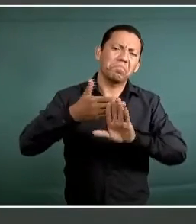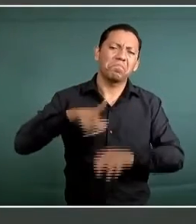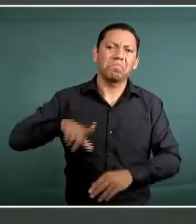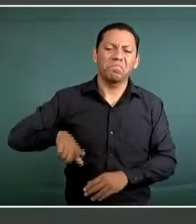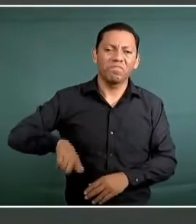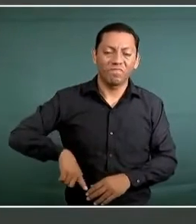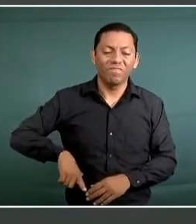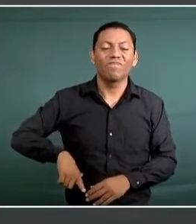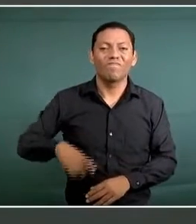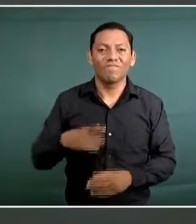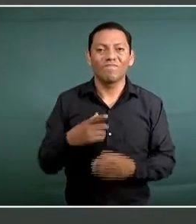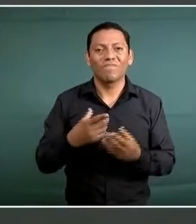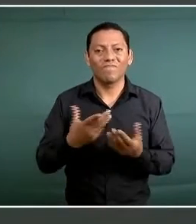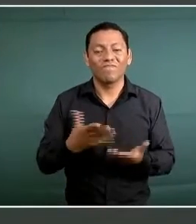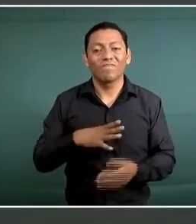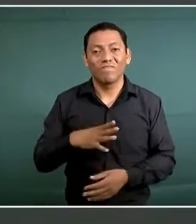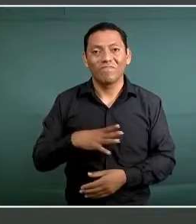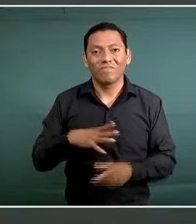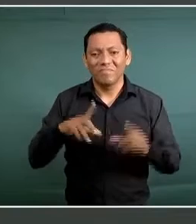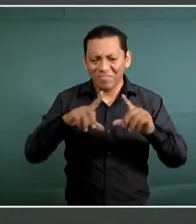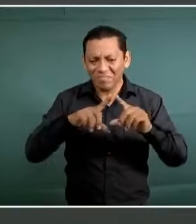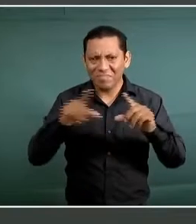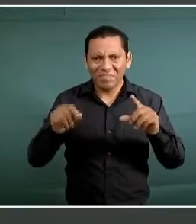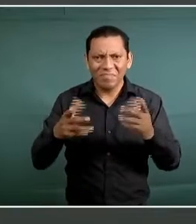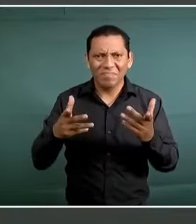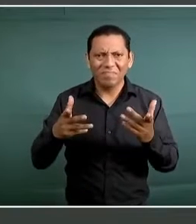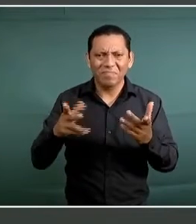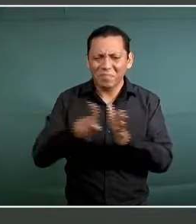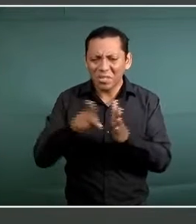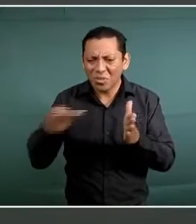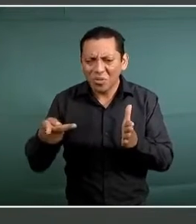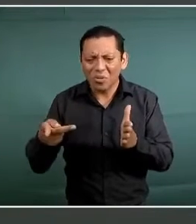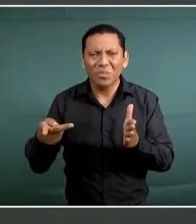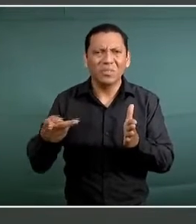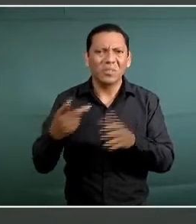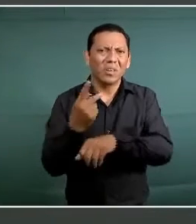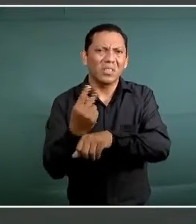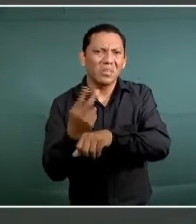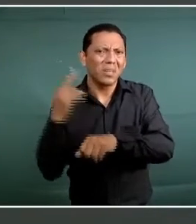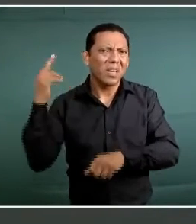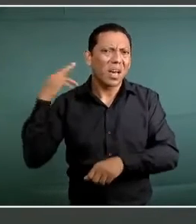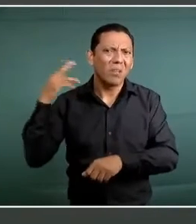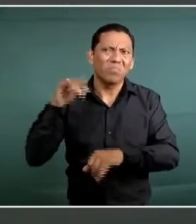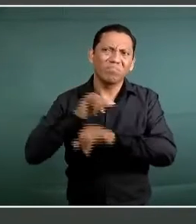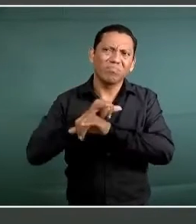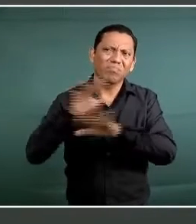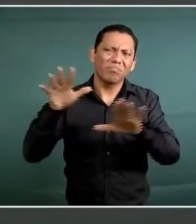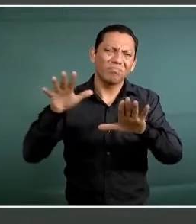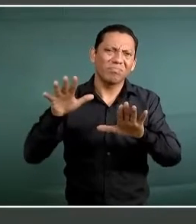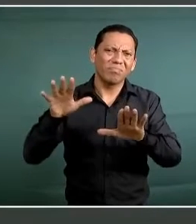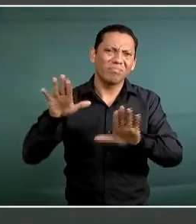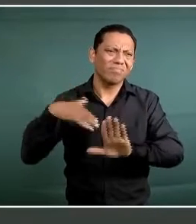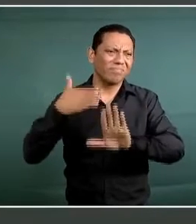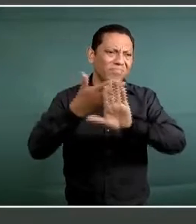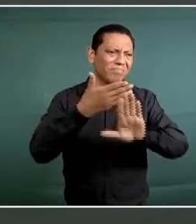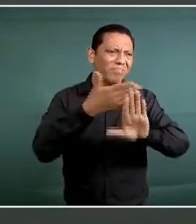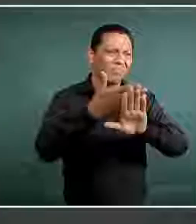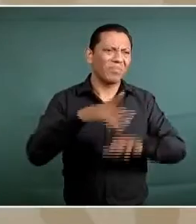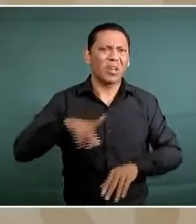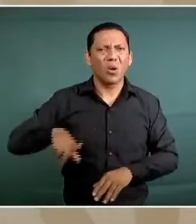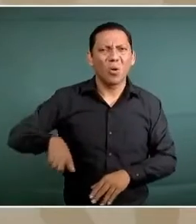en los periódicos en la radio en la televisión todo era